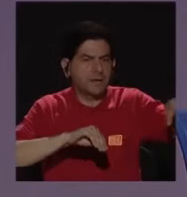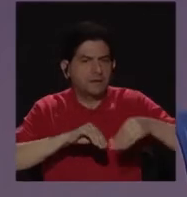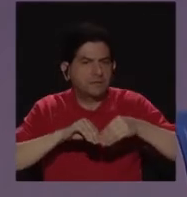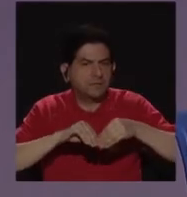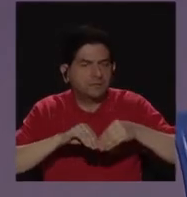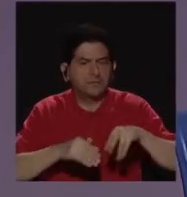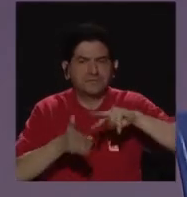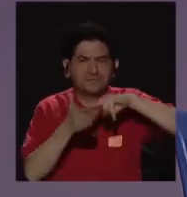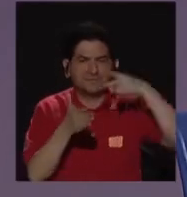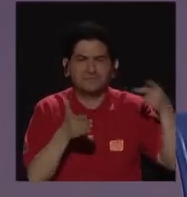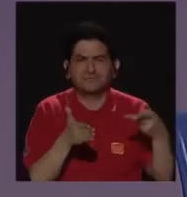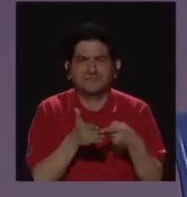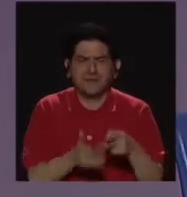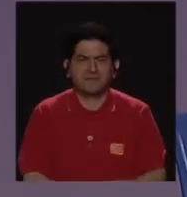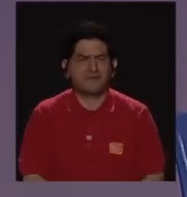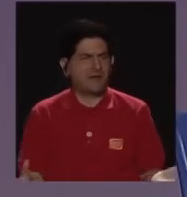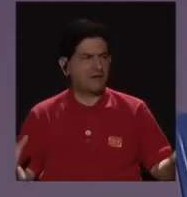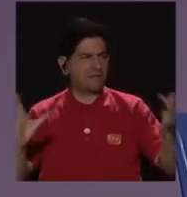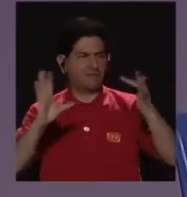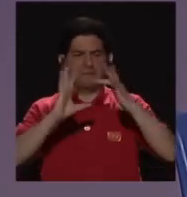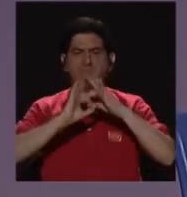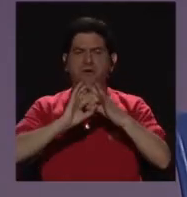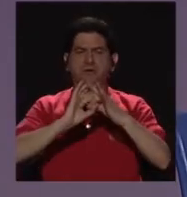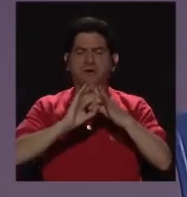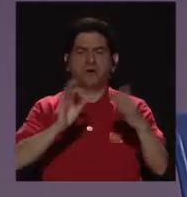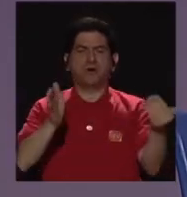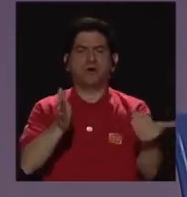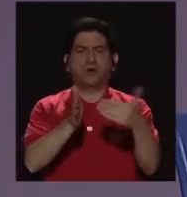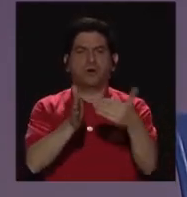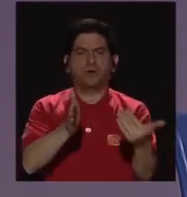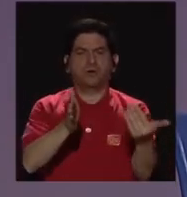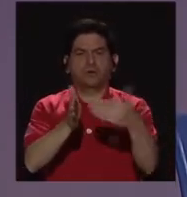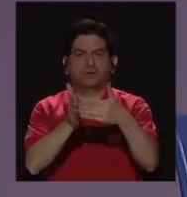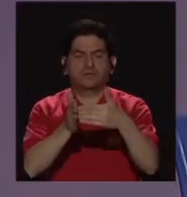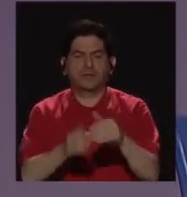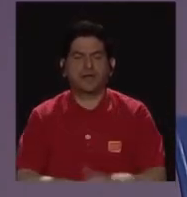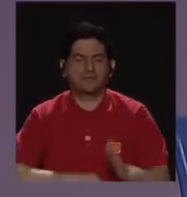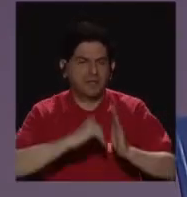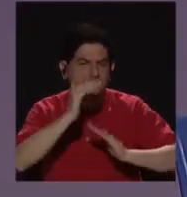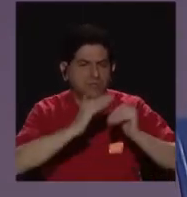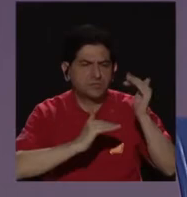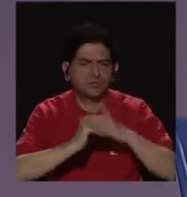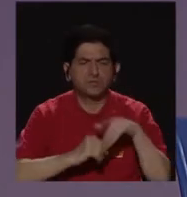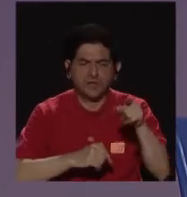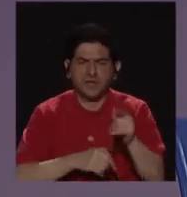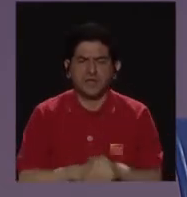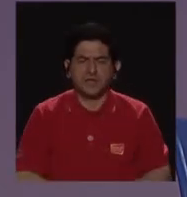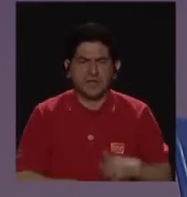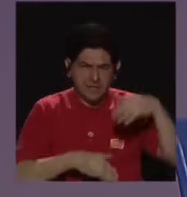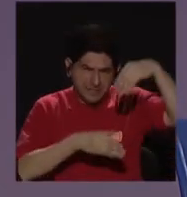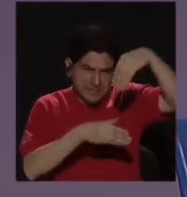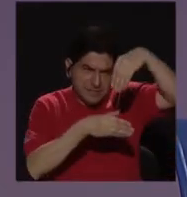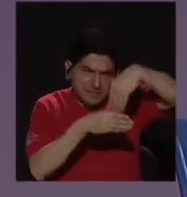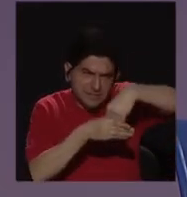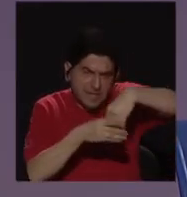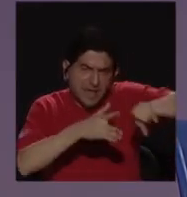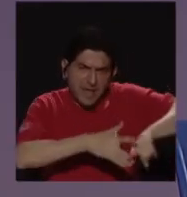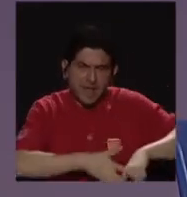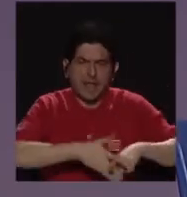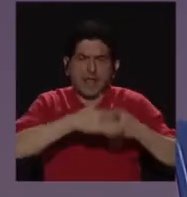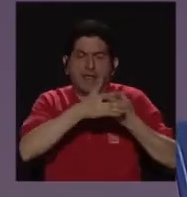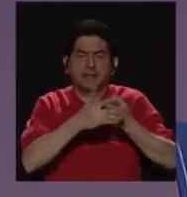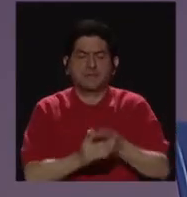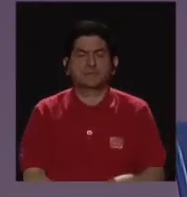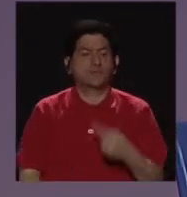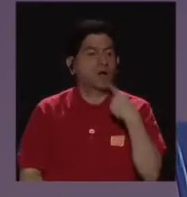trata de alguna manera de conectar o de volver digamos a reconstruir este tejido que de algún modo dio origen a